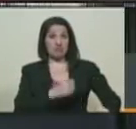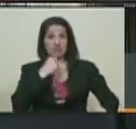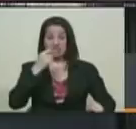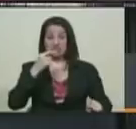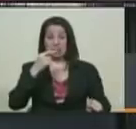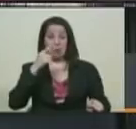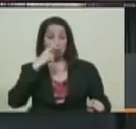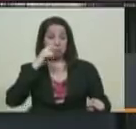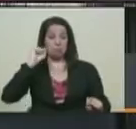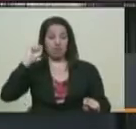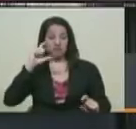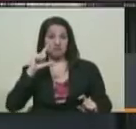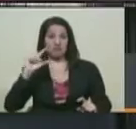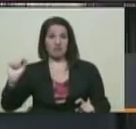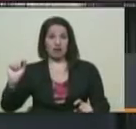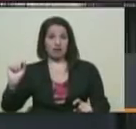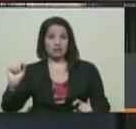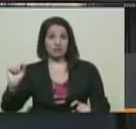va.